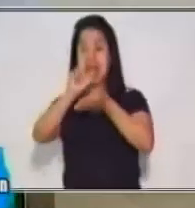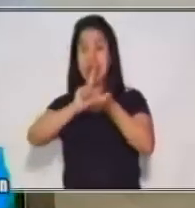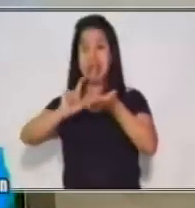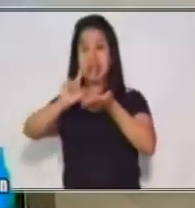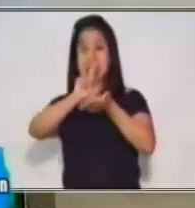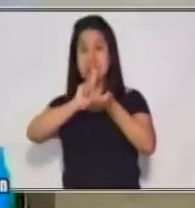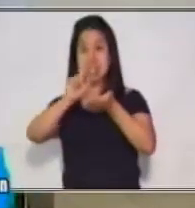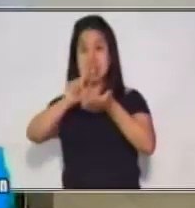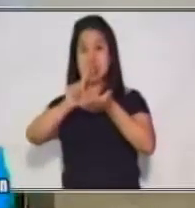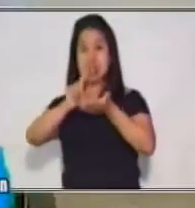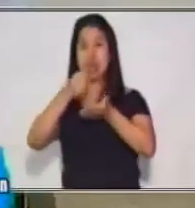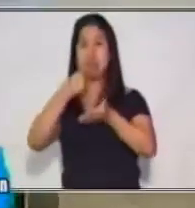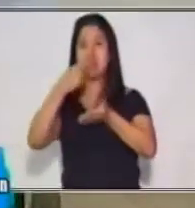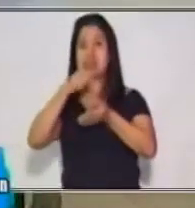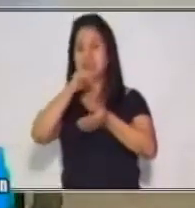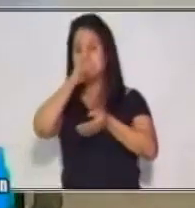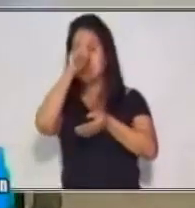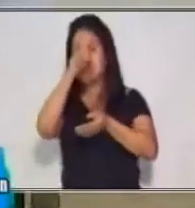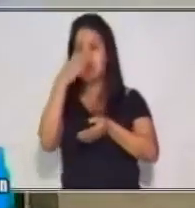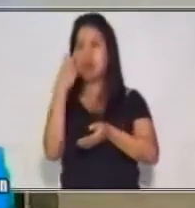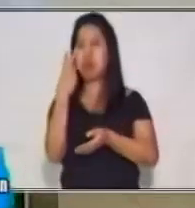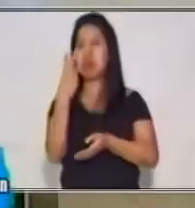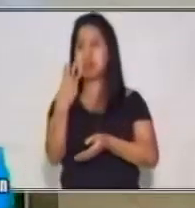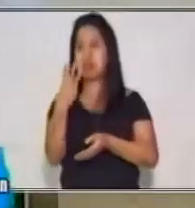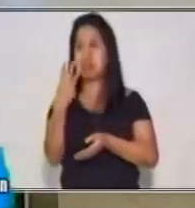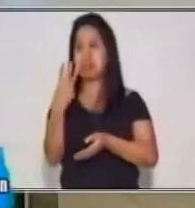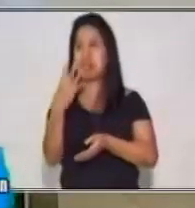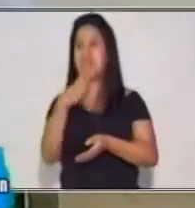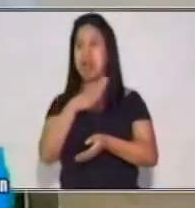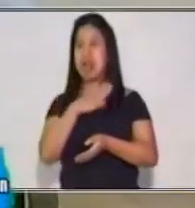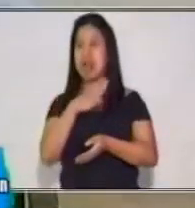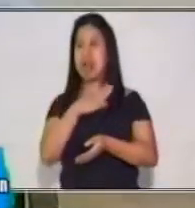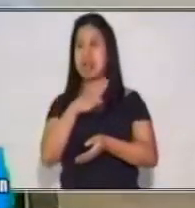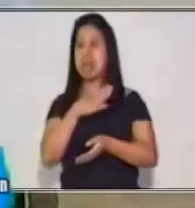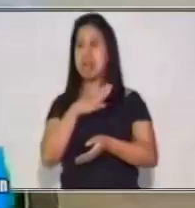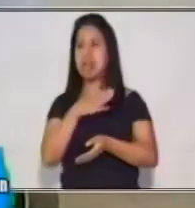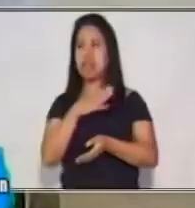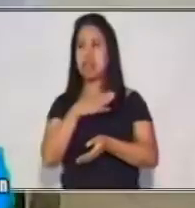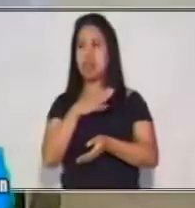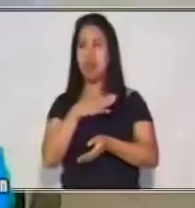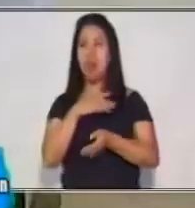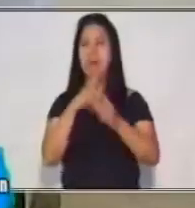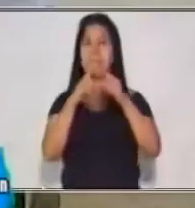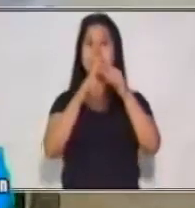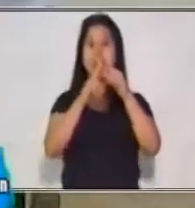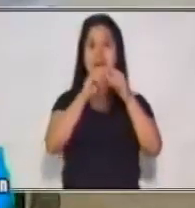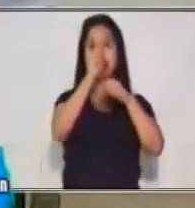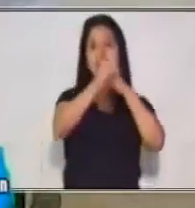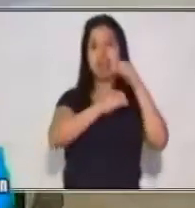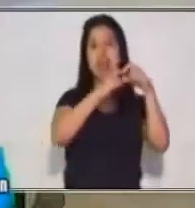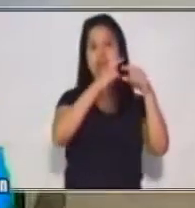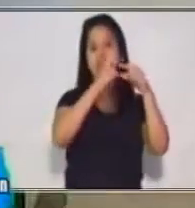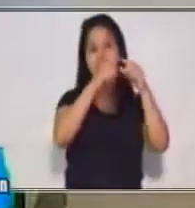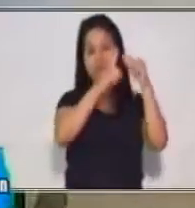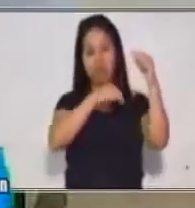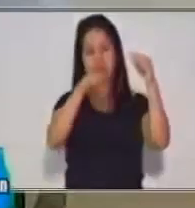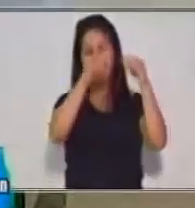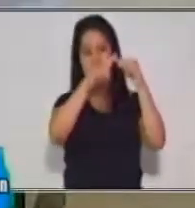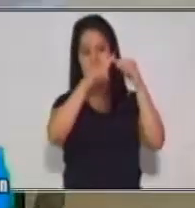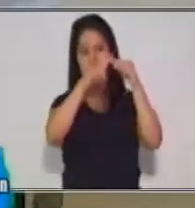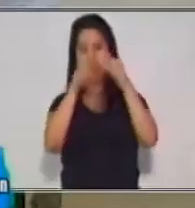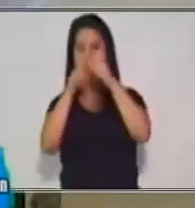los 3 deportes? Entonces, nos vamos a nuestro diagrama y ¿qué espacio del diagrama representan los 3